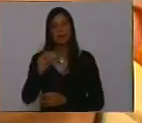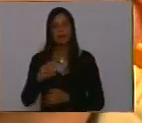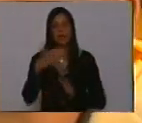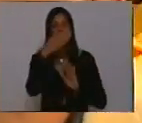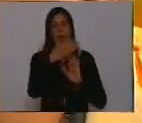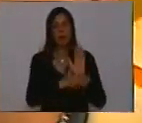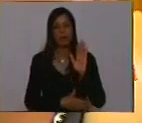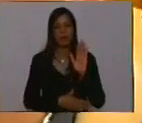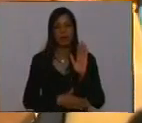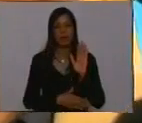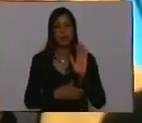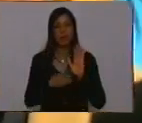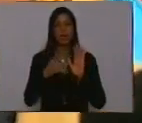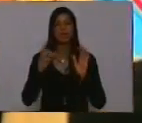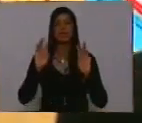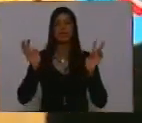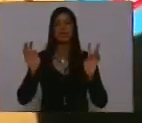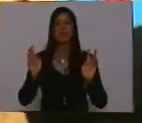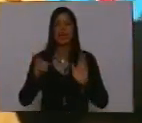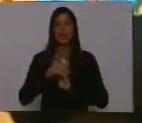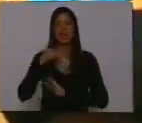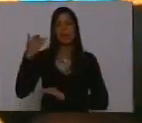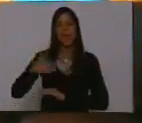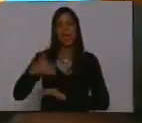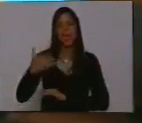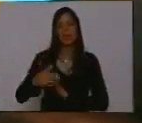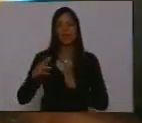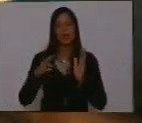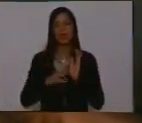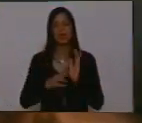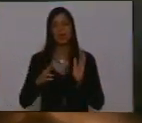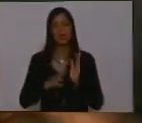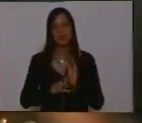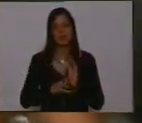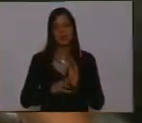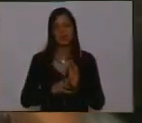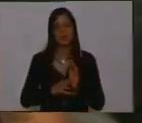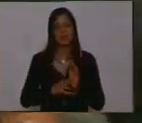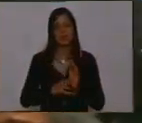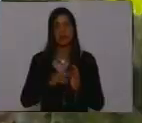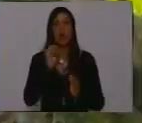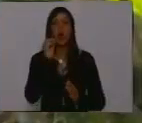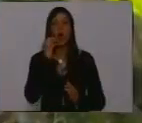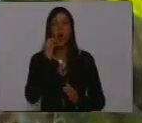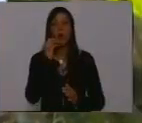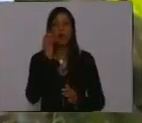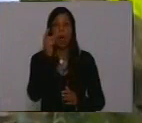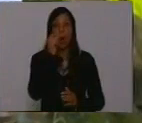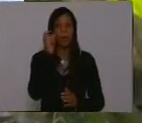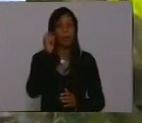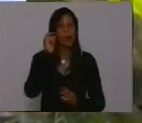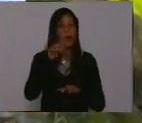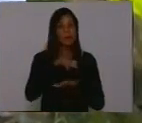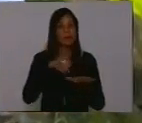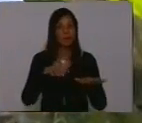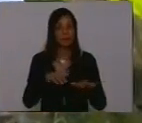Capítulo de los derechos, garantías y deberes de las juventudes. Artículo